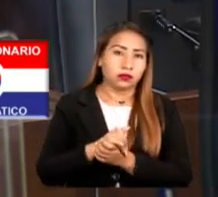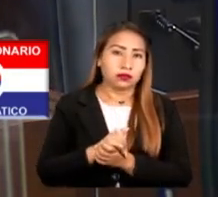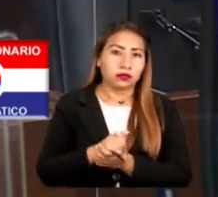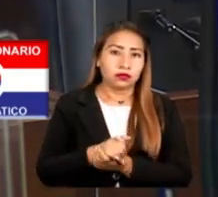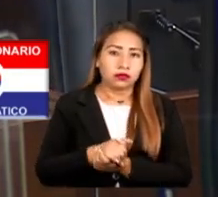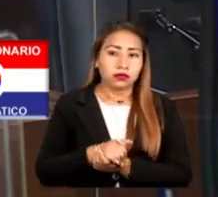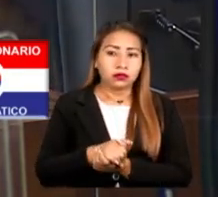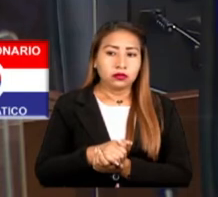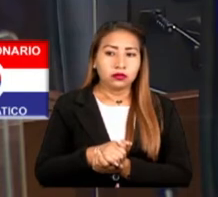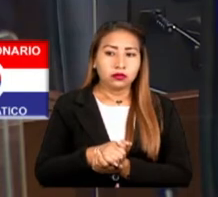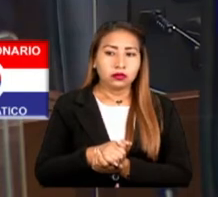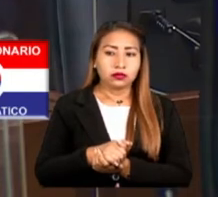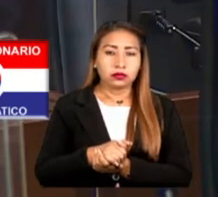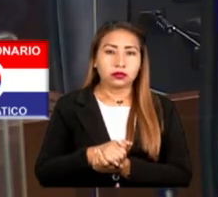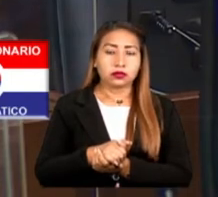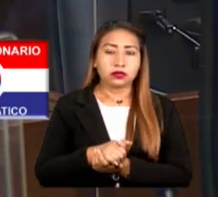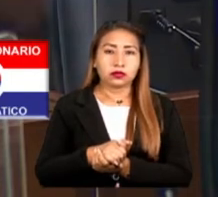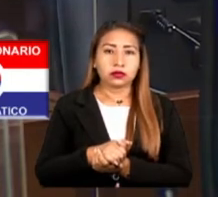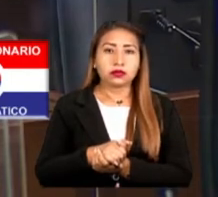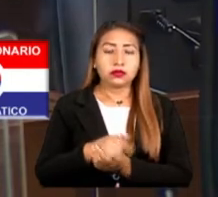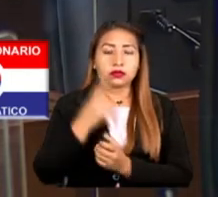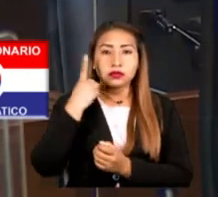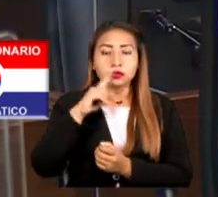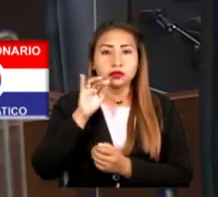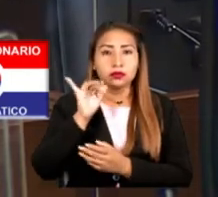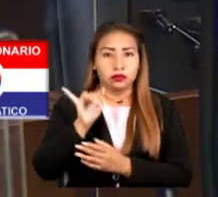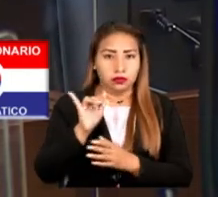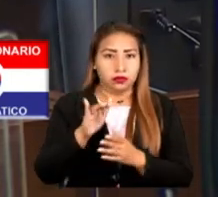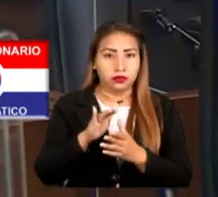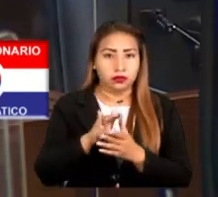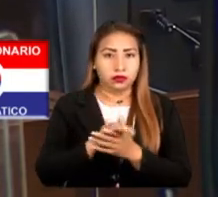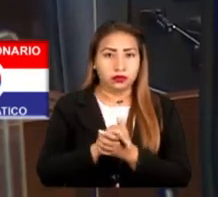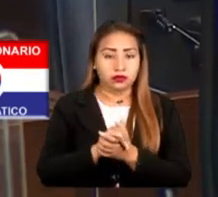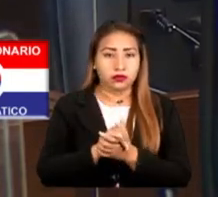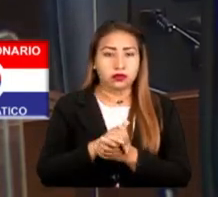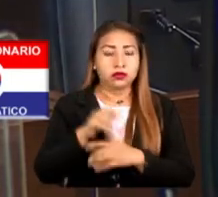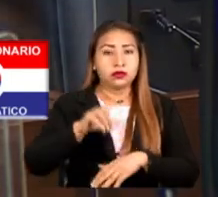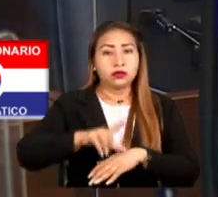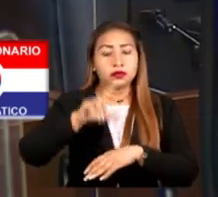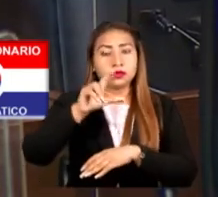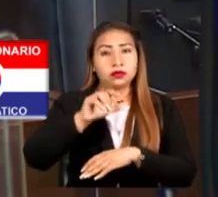Le corresponde, por supuesto, al licenciado Navarro